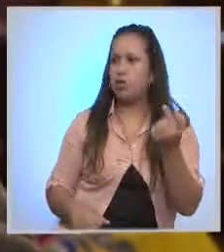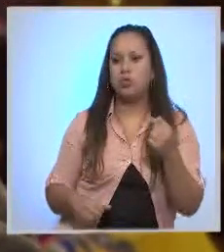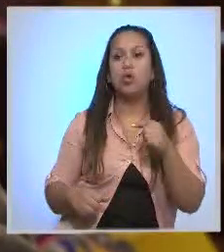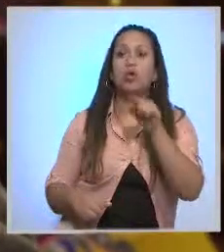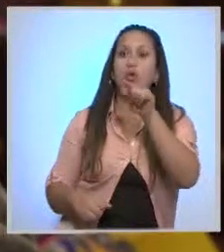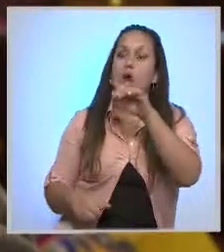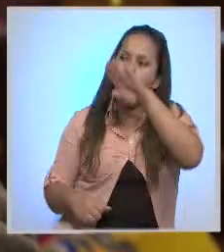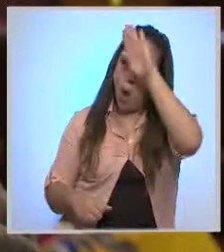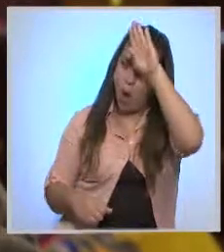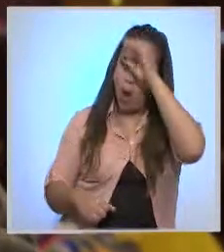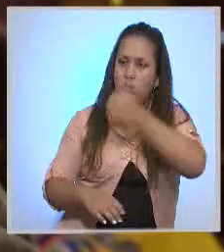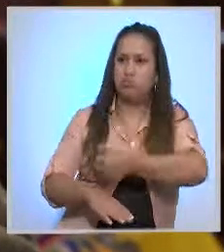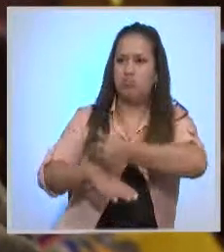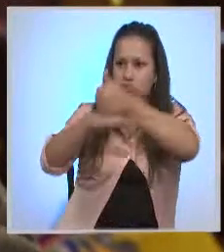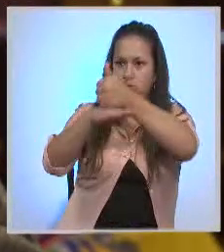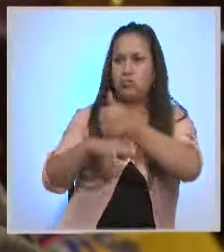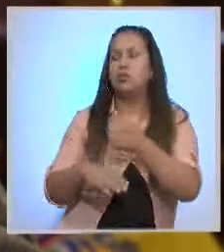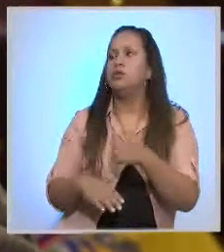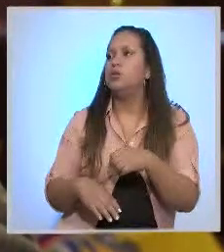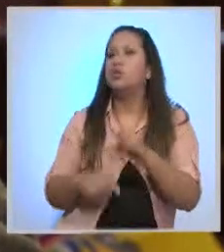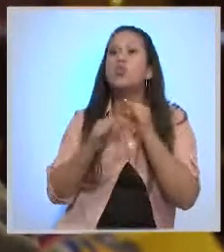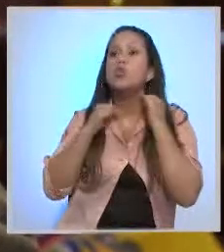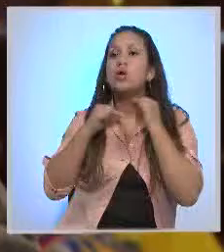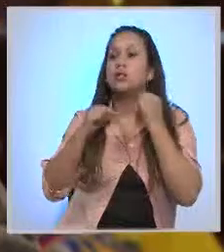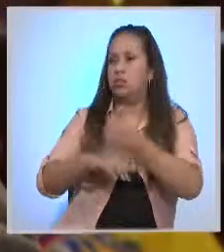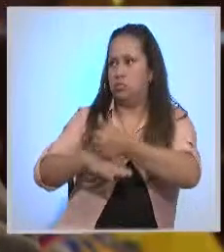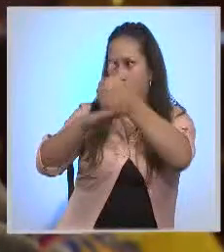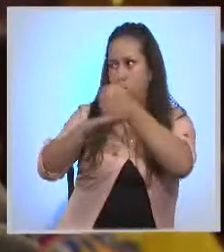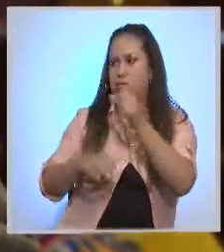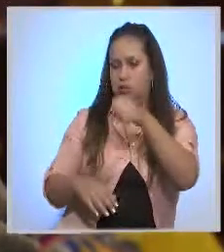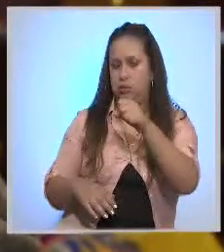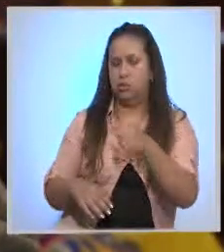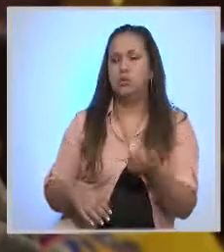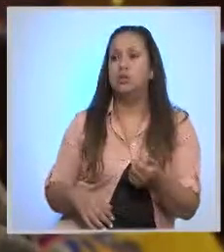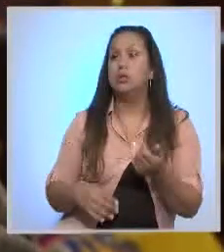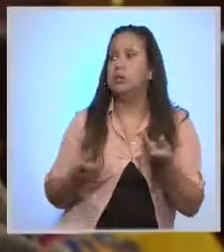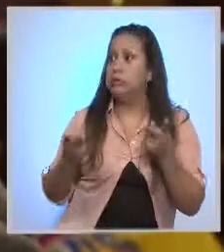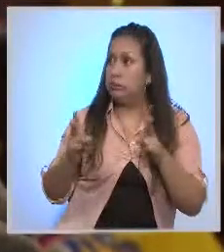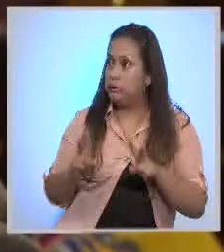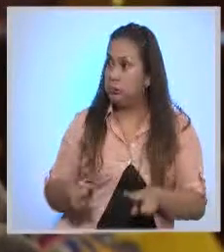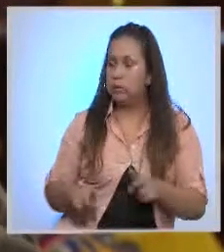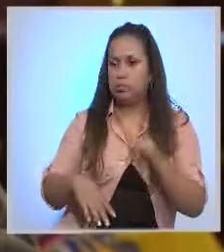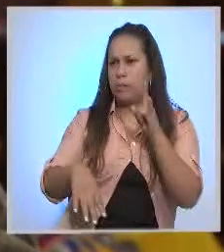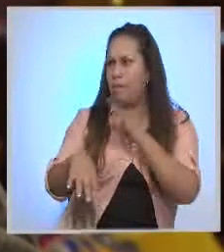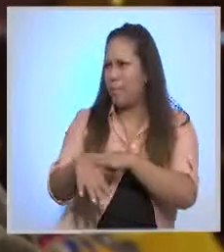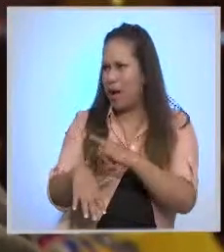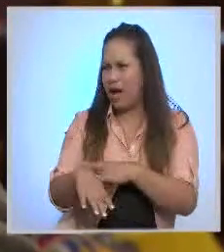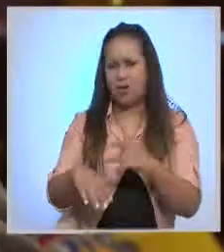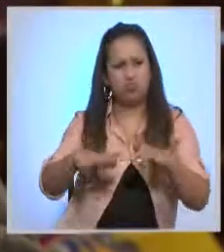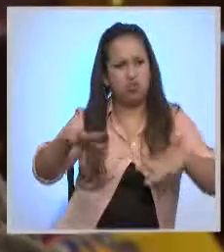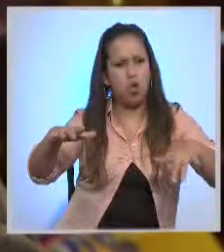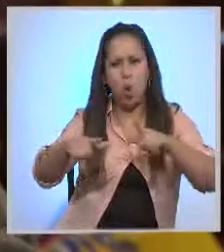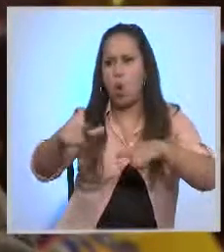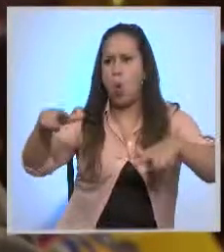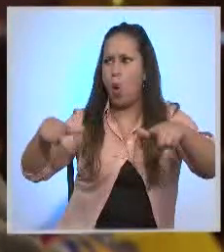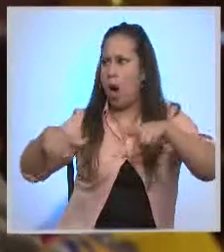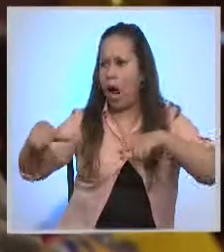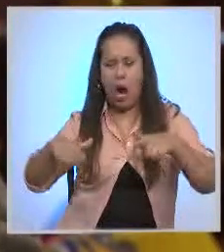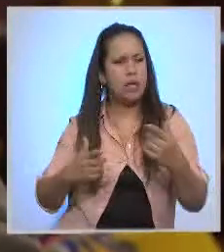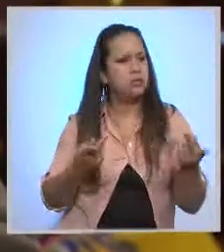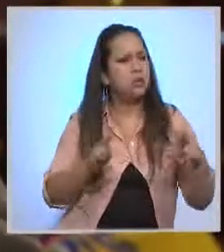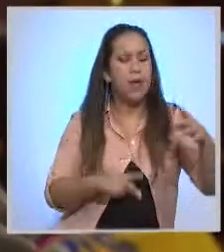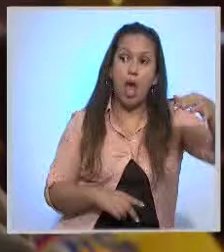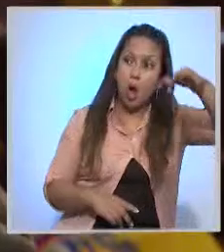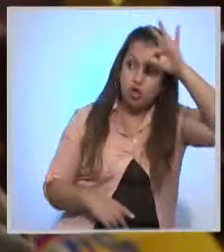sin embargo el plan de movilidad el plan de hidratación el plan de baterías sanitarias de espacios públicos de pro hospital área de la